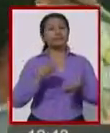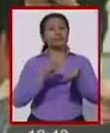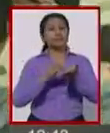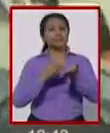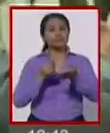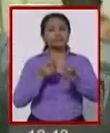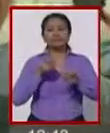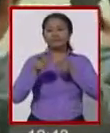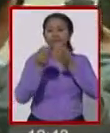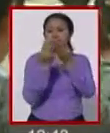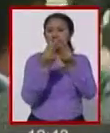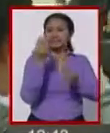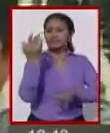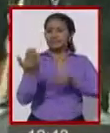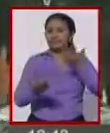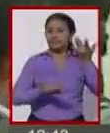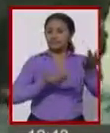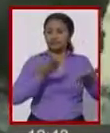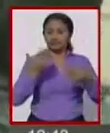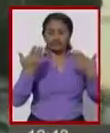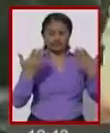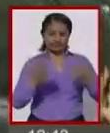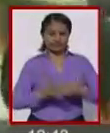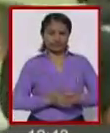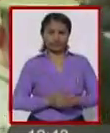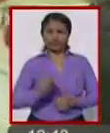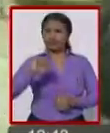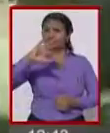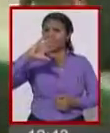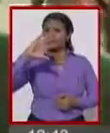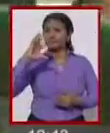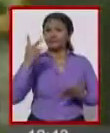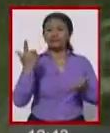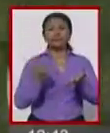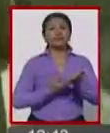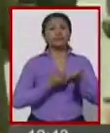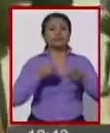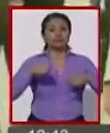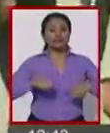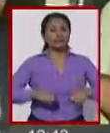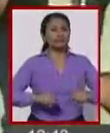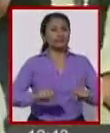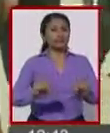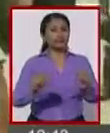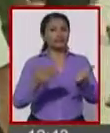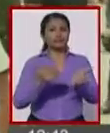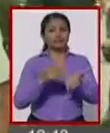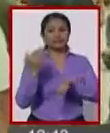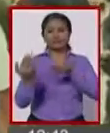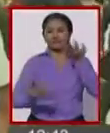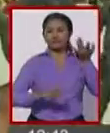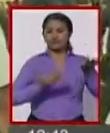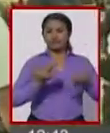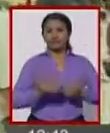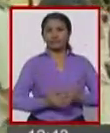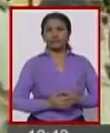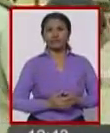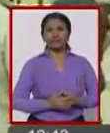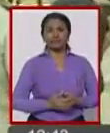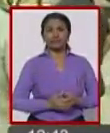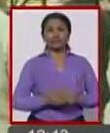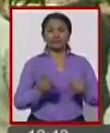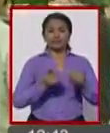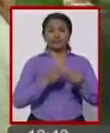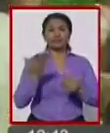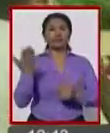controlar las llamas. Nicole, comentarle que esta es la quinta vez que uno de estos supermercados se incendia, uno de estos centros comerciales.